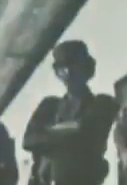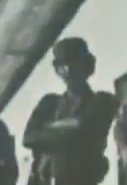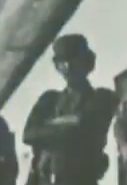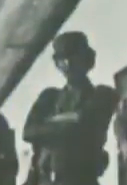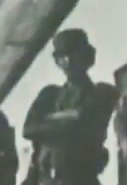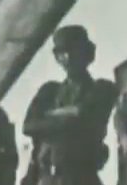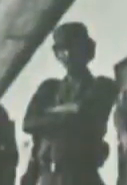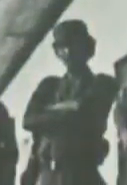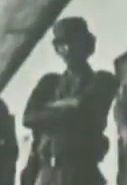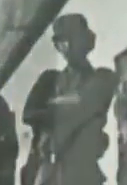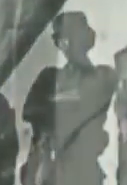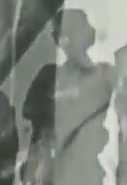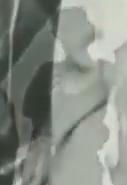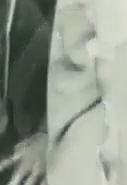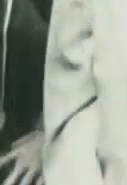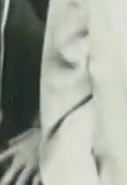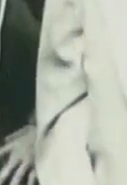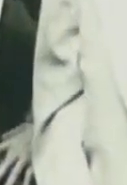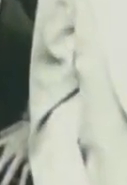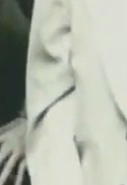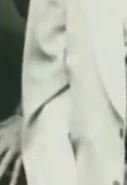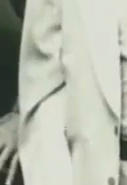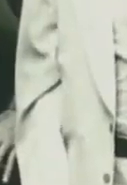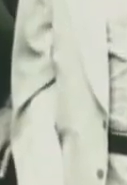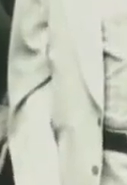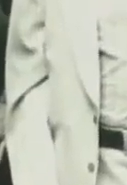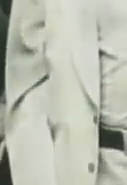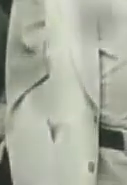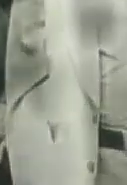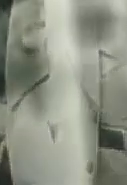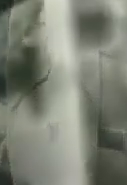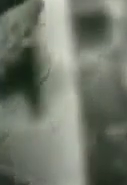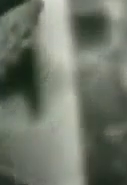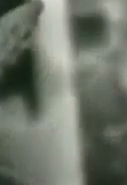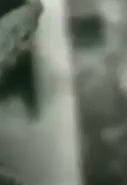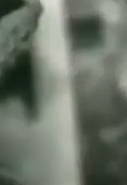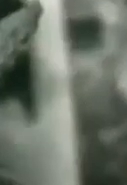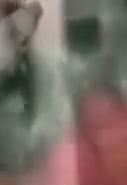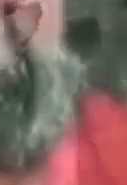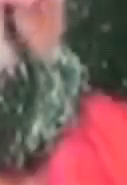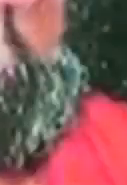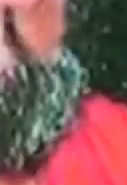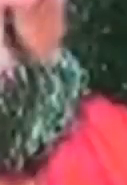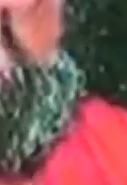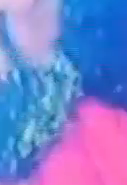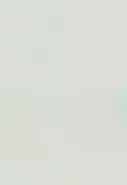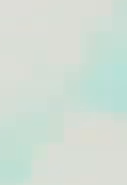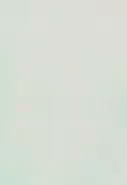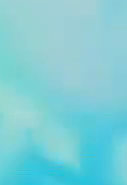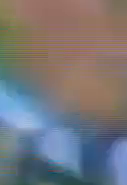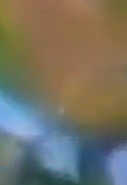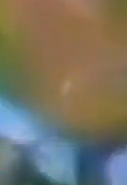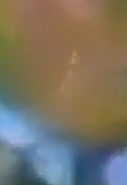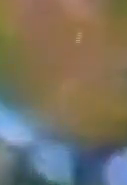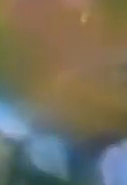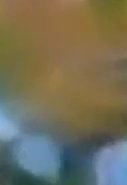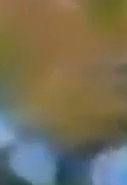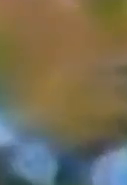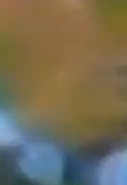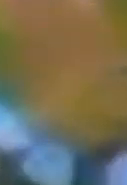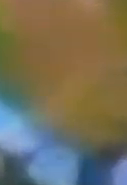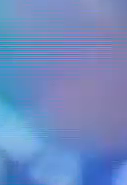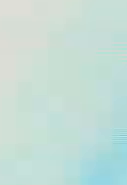El comandante de la canción y del despertar bolivariano en Venezuela, nuestro siempre amado Alí Primera. Alí era la